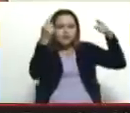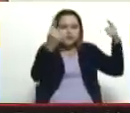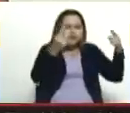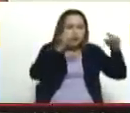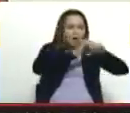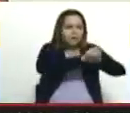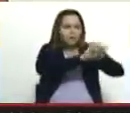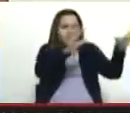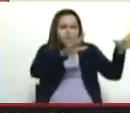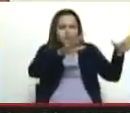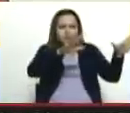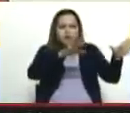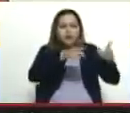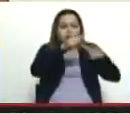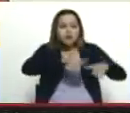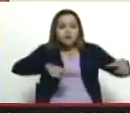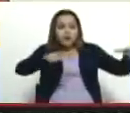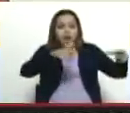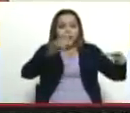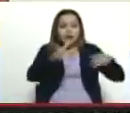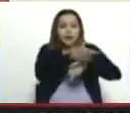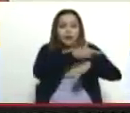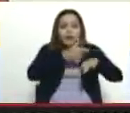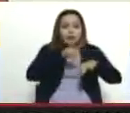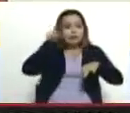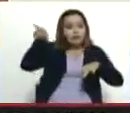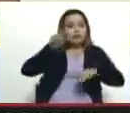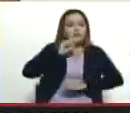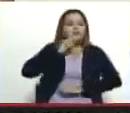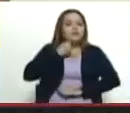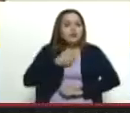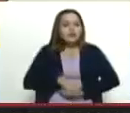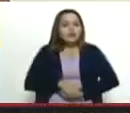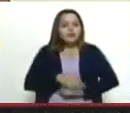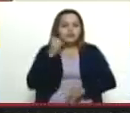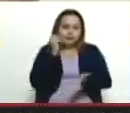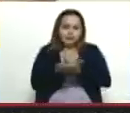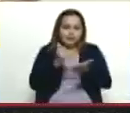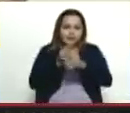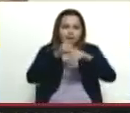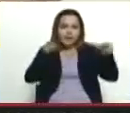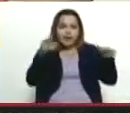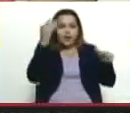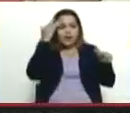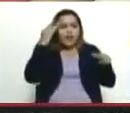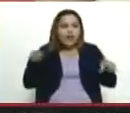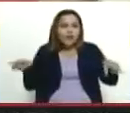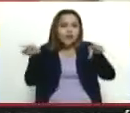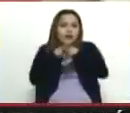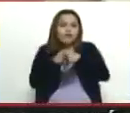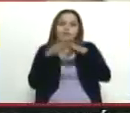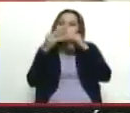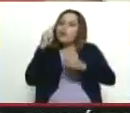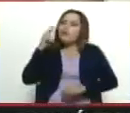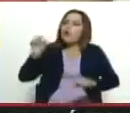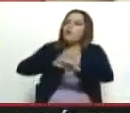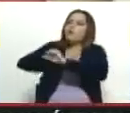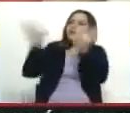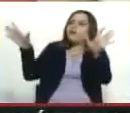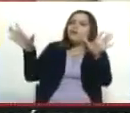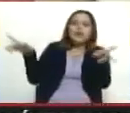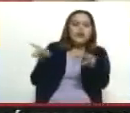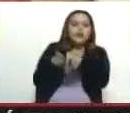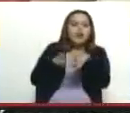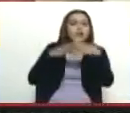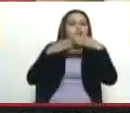sobre las estructuras, pues, de gobierno allá en Rusia. Fíjense lo siguiente, muy parecido. Todo el mundo vio la explosión. Todos